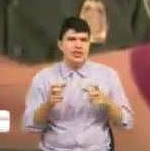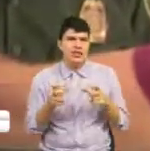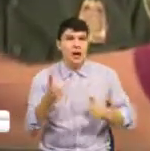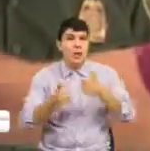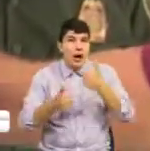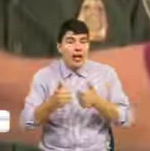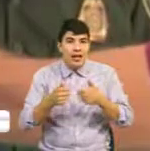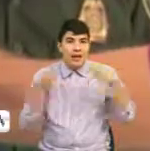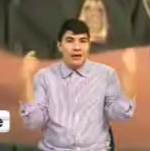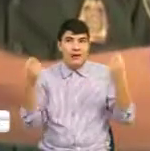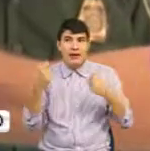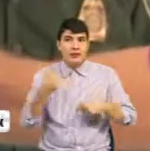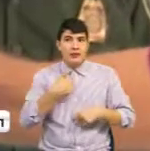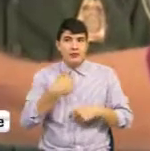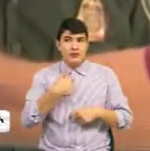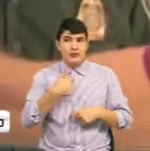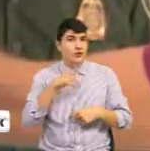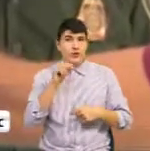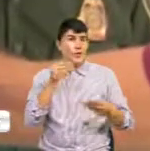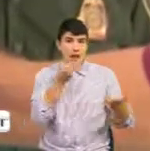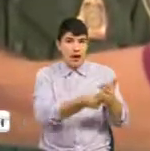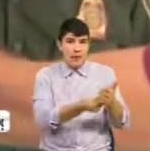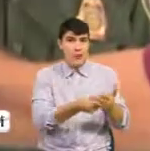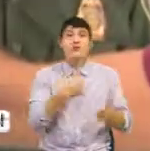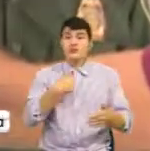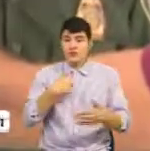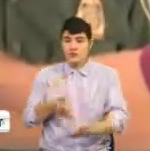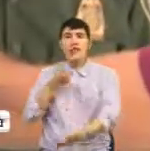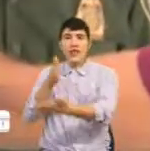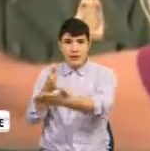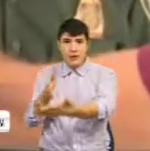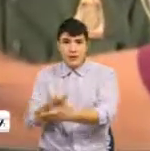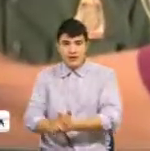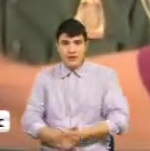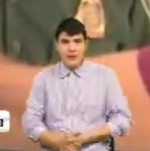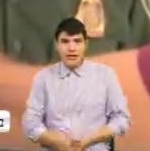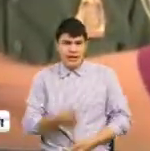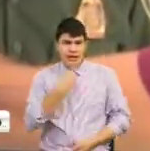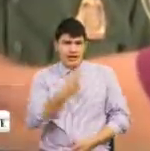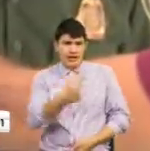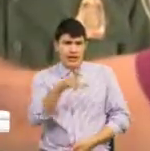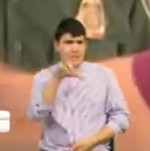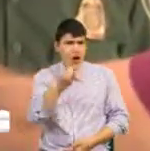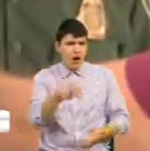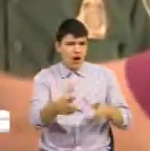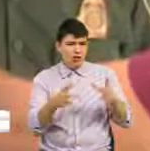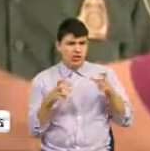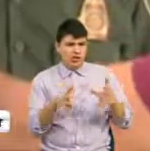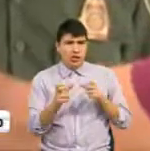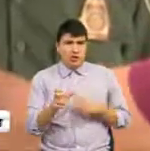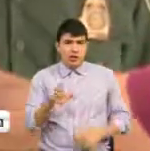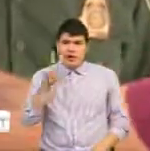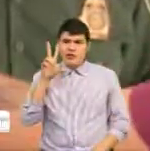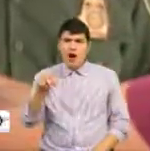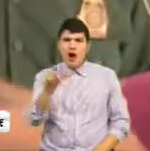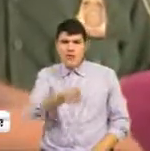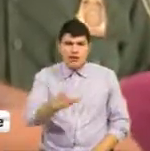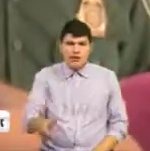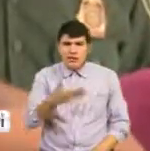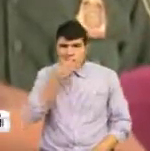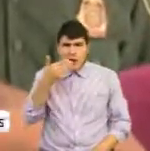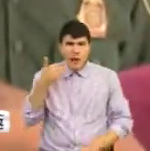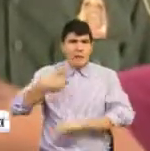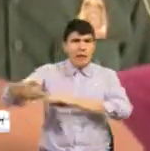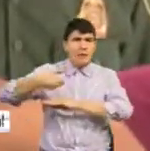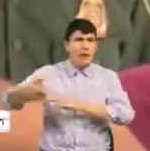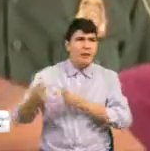de yo no pago, yo denuncio. Vamos a decirle no a la extorsión, vamos a decirle no a los criminales que están